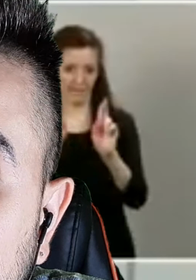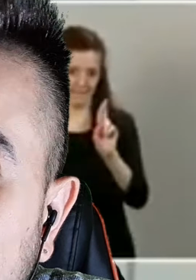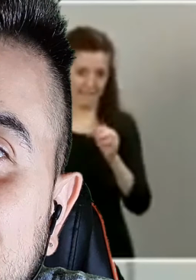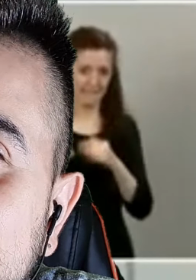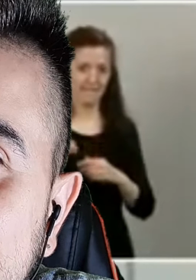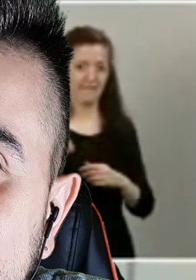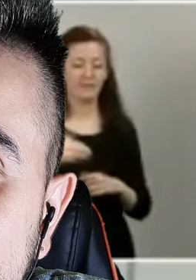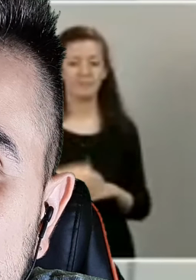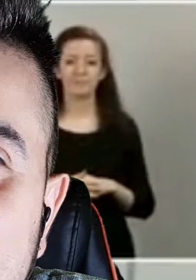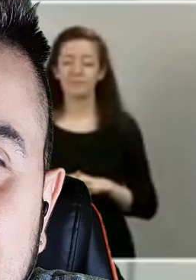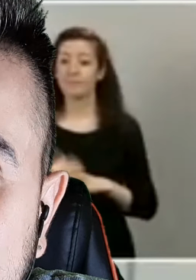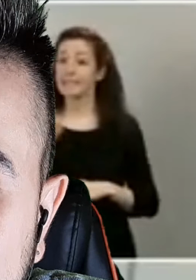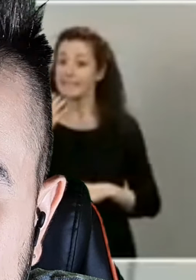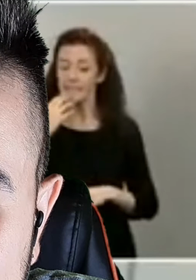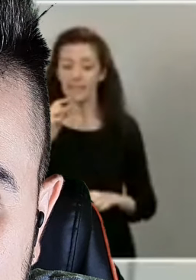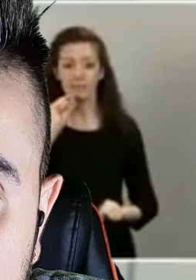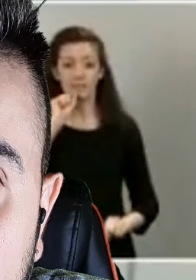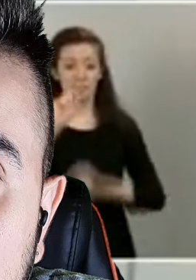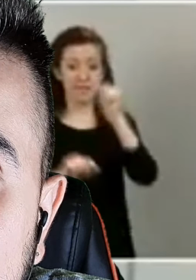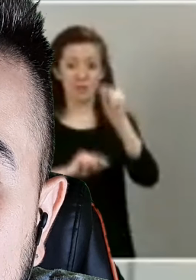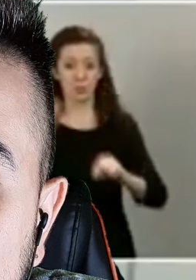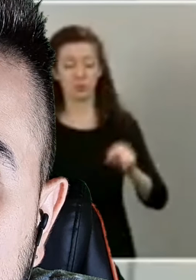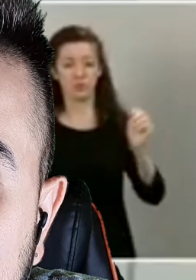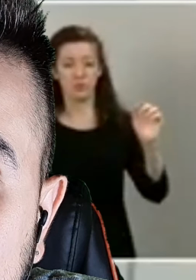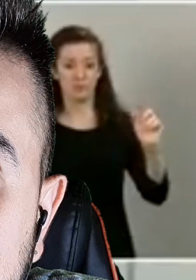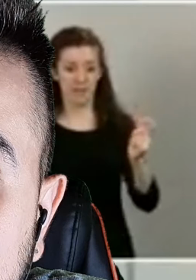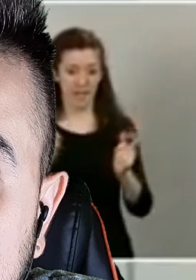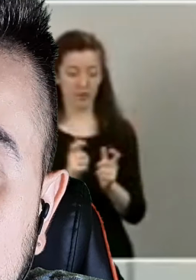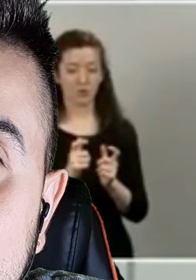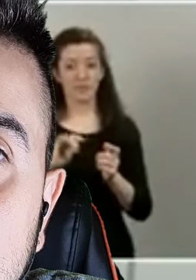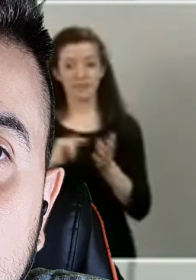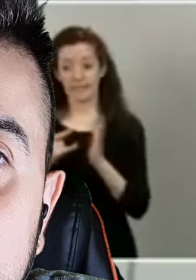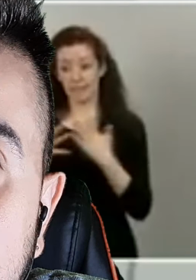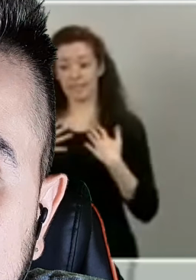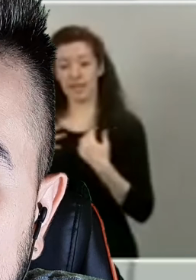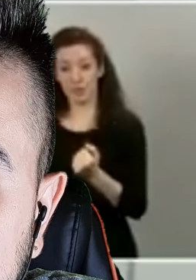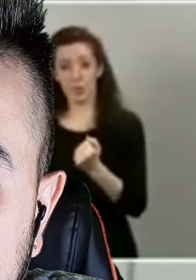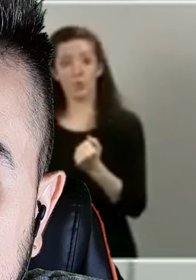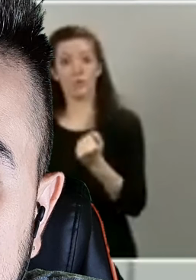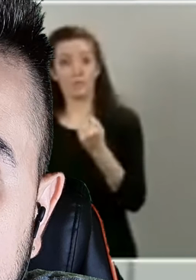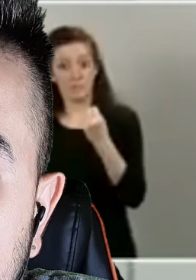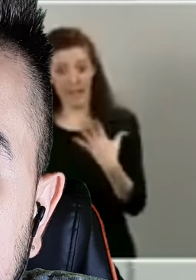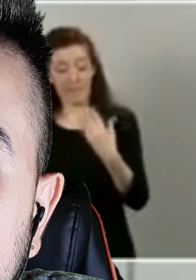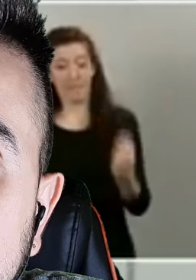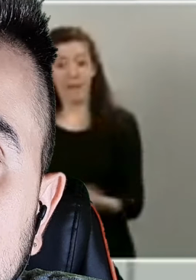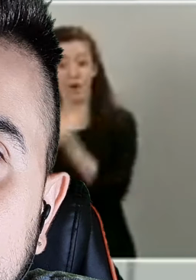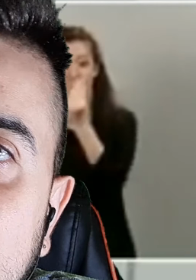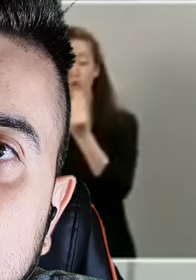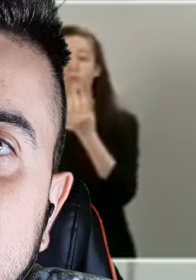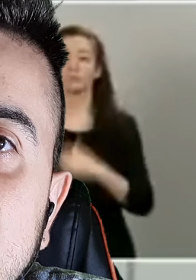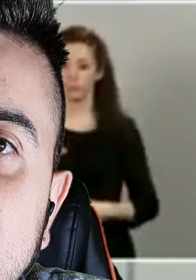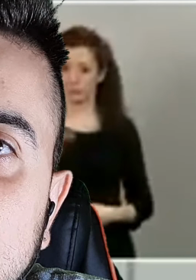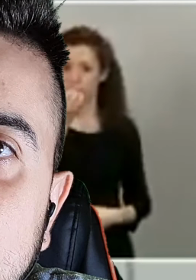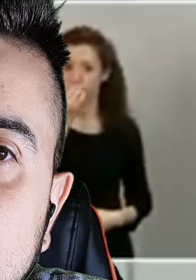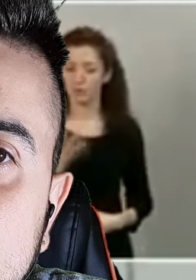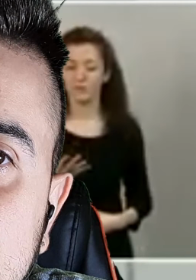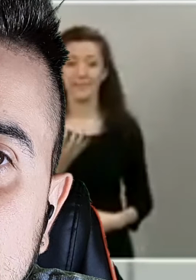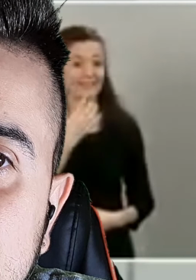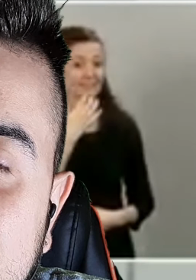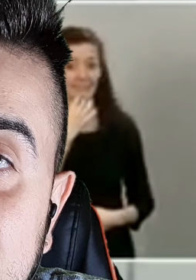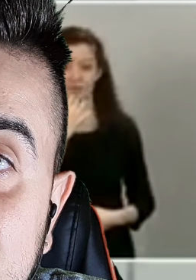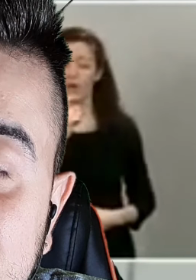por qué por qué por qué por qué por qué por qué pasa eso porque una persona que gana mil trescientos